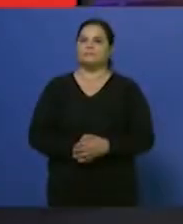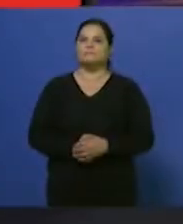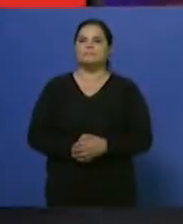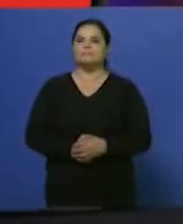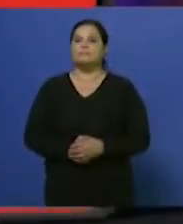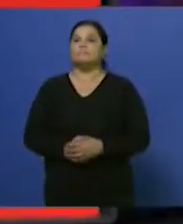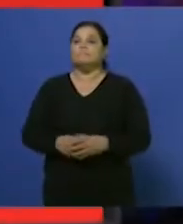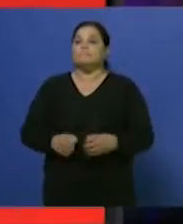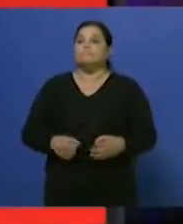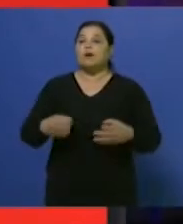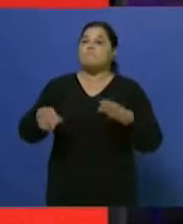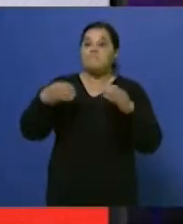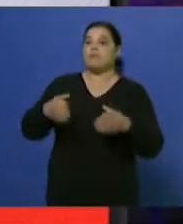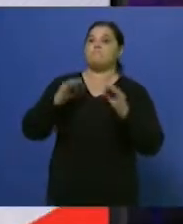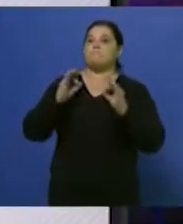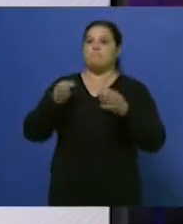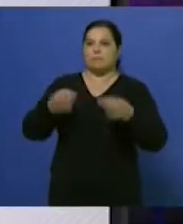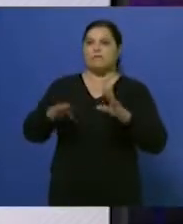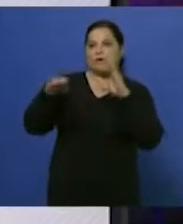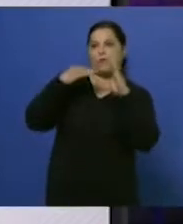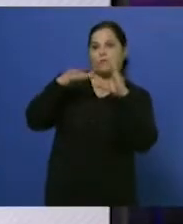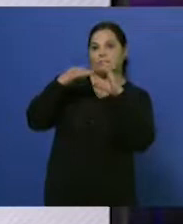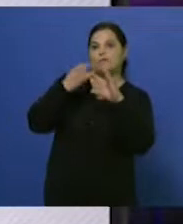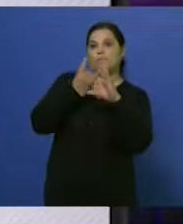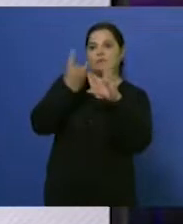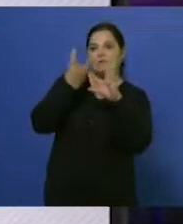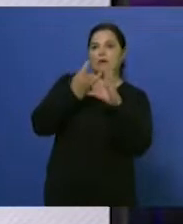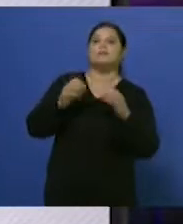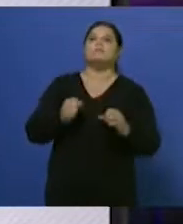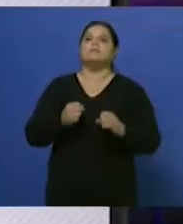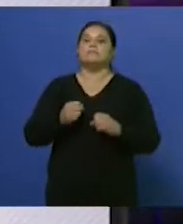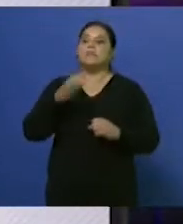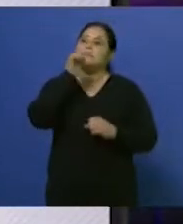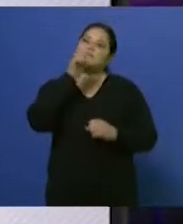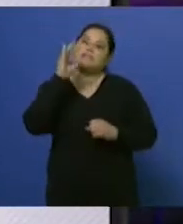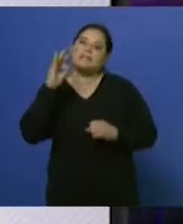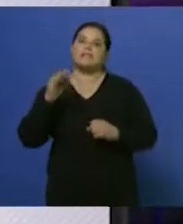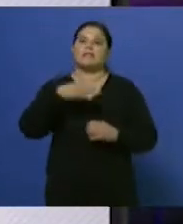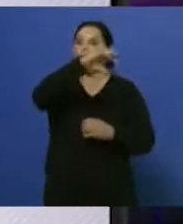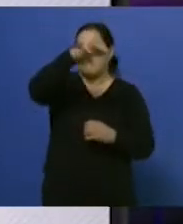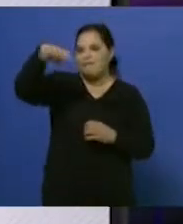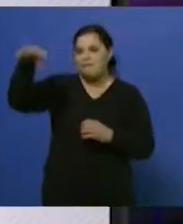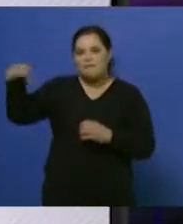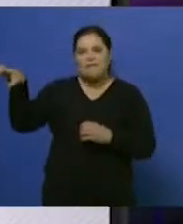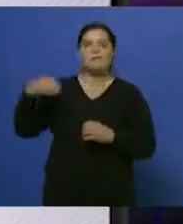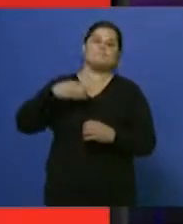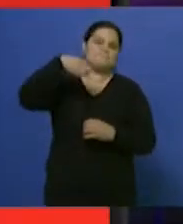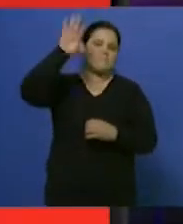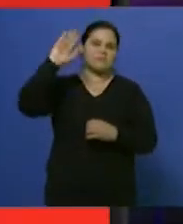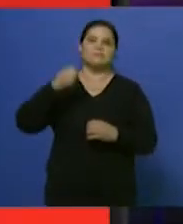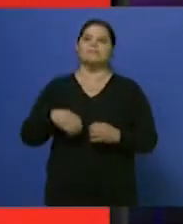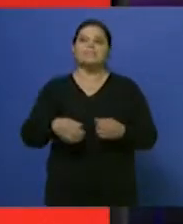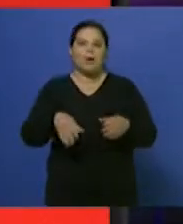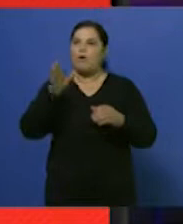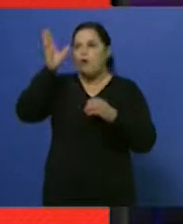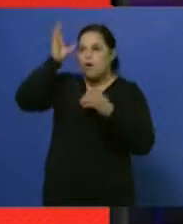Lo que pasa, pasa por UNITV. Estamos en vivo y en directo para más de 60 localidades con nosotros. Leonardo Pibulo. Leo, bienvenido. Buenas noches. Hola, Héctor. Buenas noches.